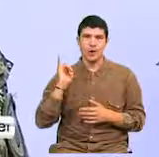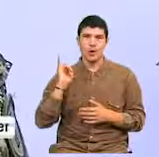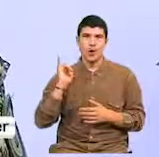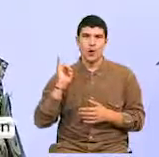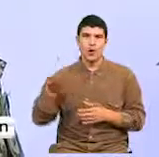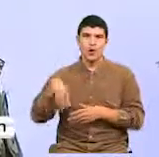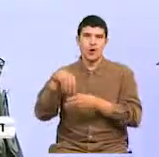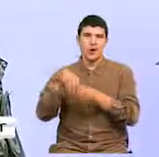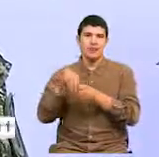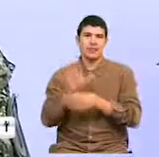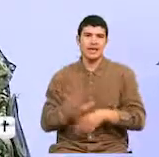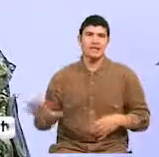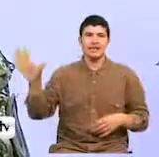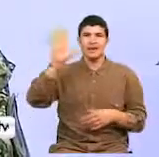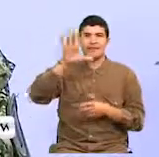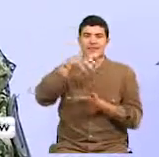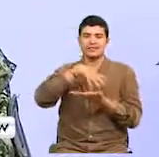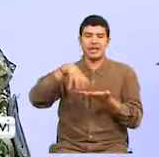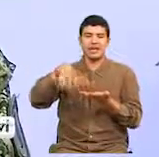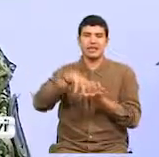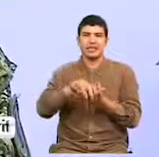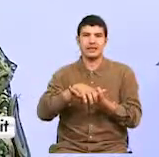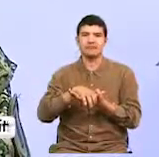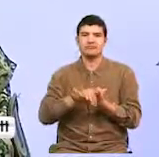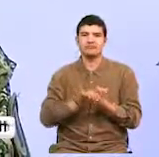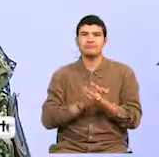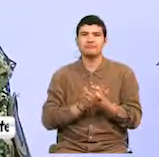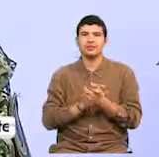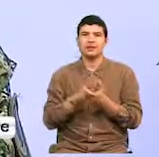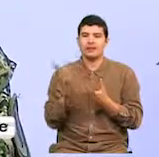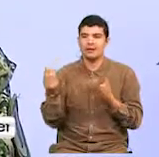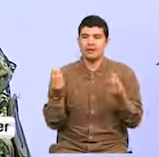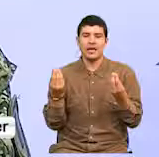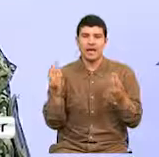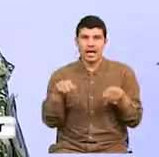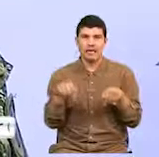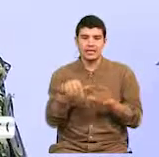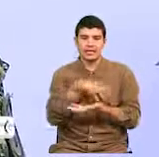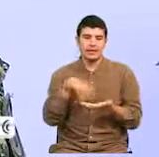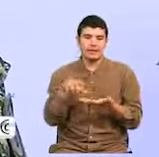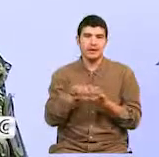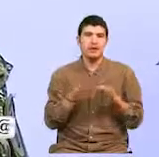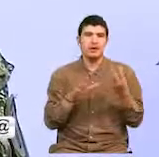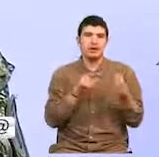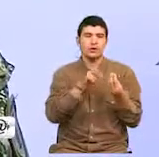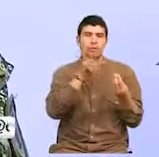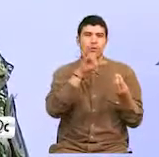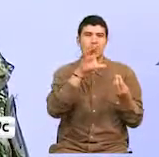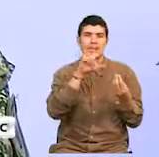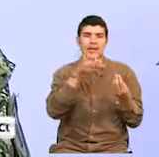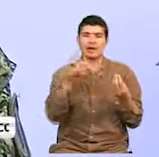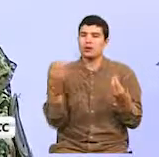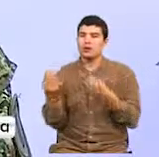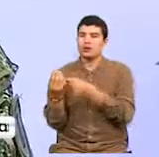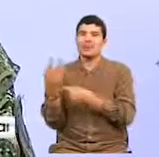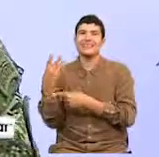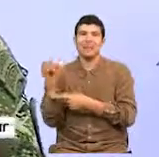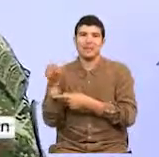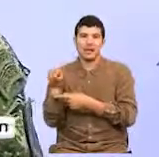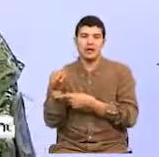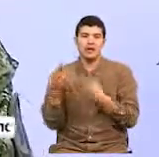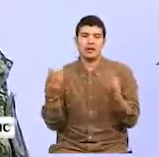en el departamento de Santander, en las dos brigadas que tenemos aquí, en la Fuerza de Tarea Vulcano y en la Brigada 30, cuando